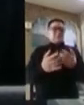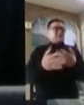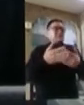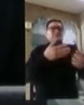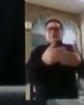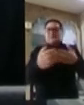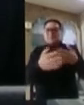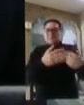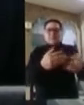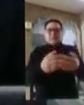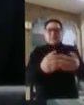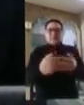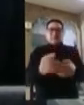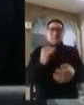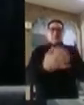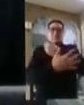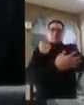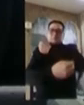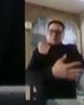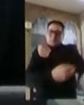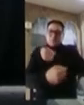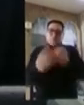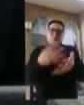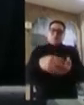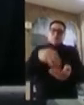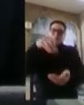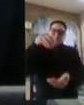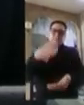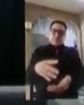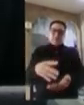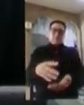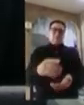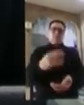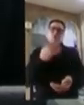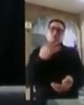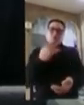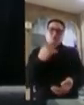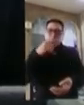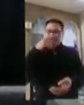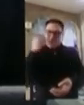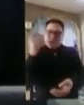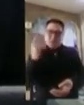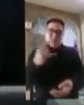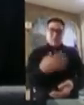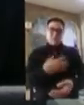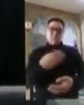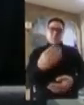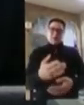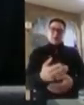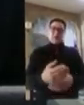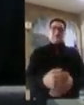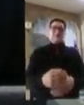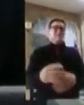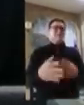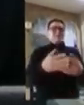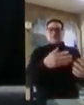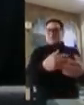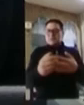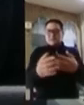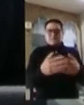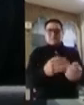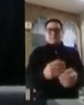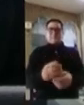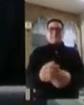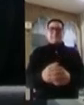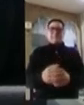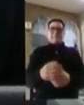no es político, si es pobre o es rico, si es blanco o es moreno, no importa. Dice, para